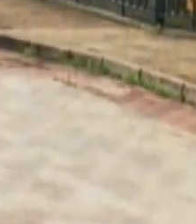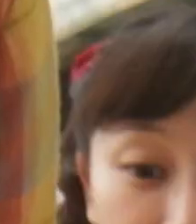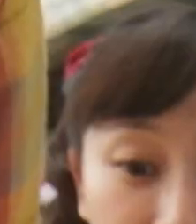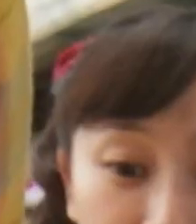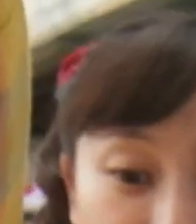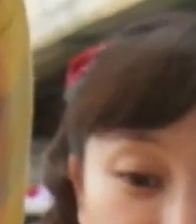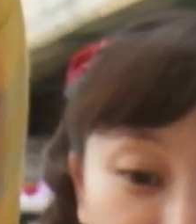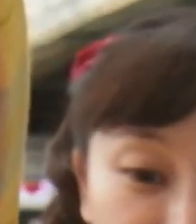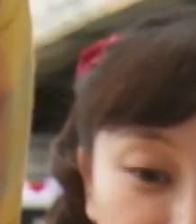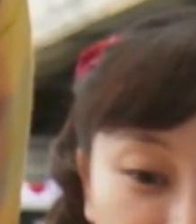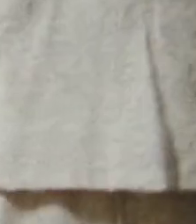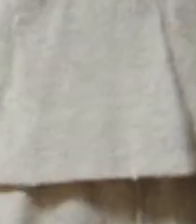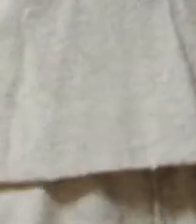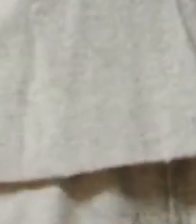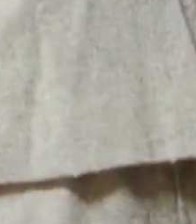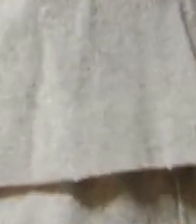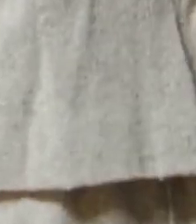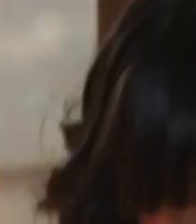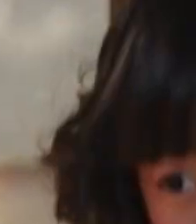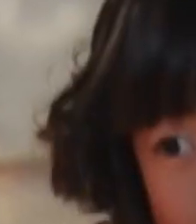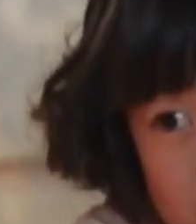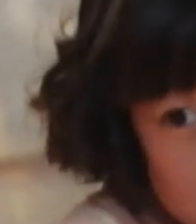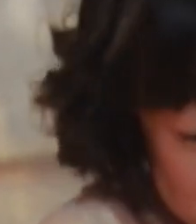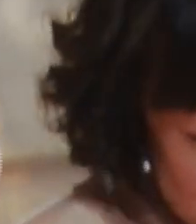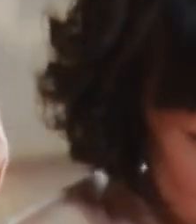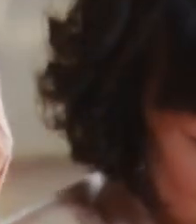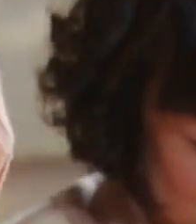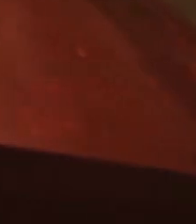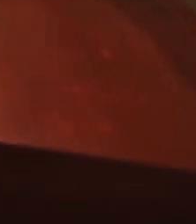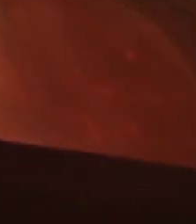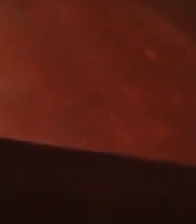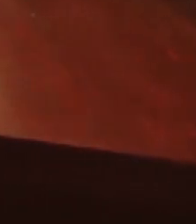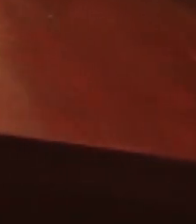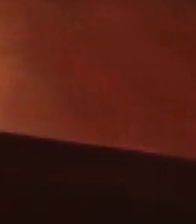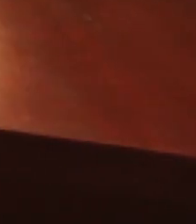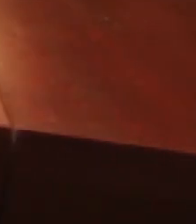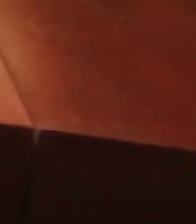Fukuko es una joven que le encantará con sus ocurrencias y simpatía.